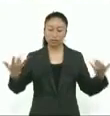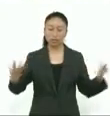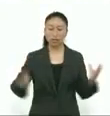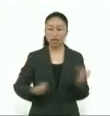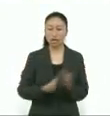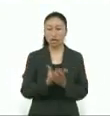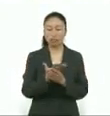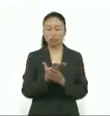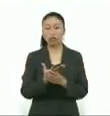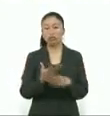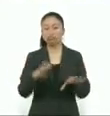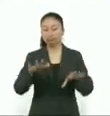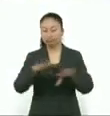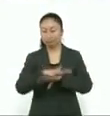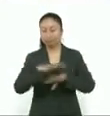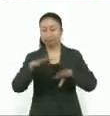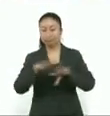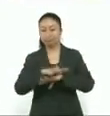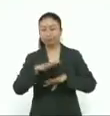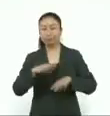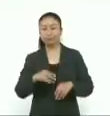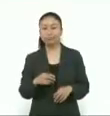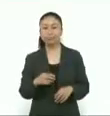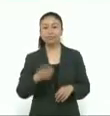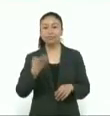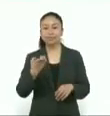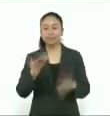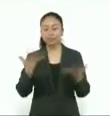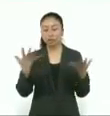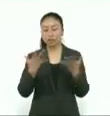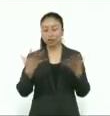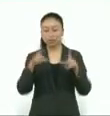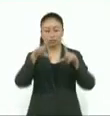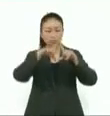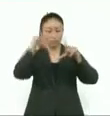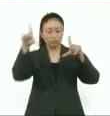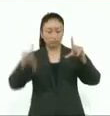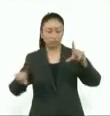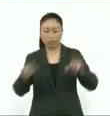aquí estamos construyendo una nueva historia para México.